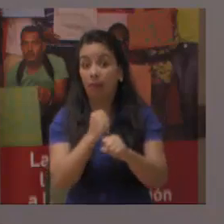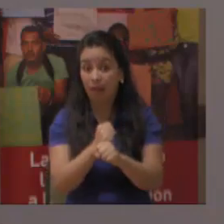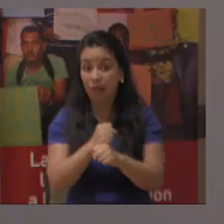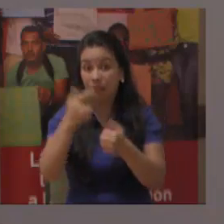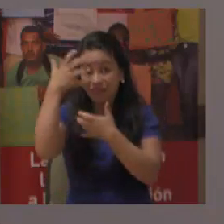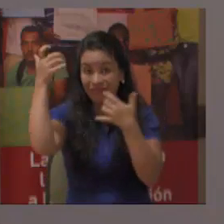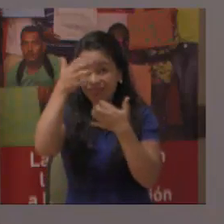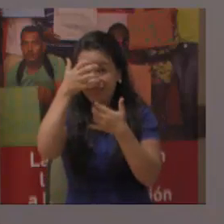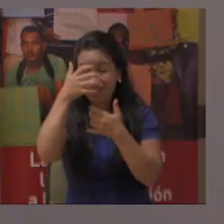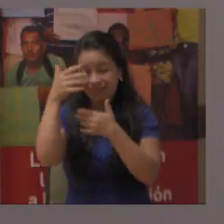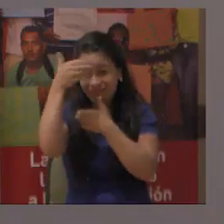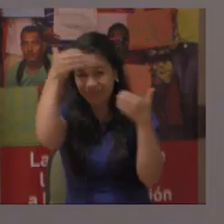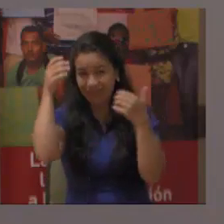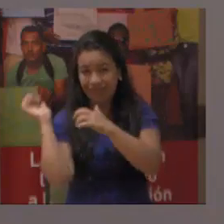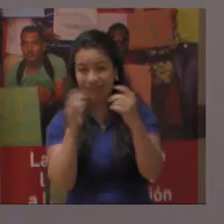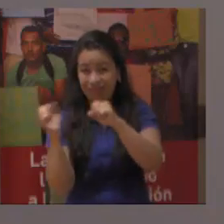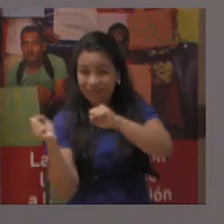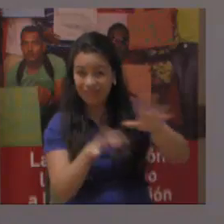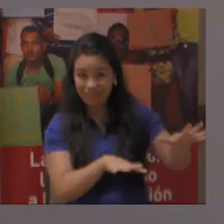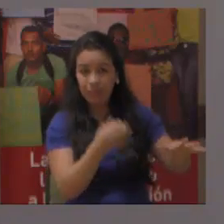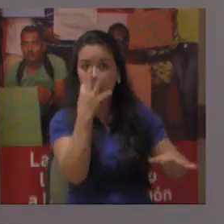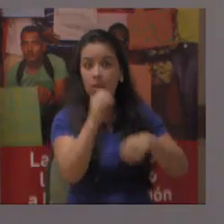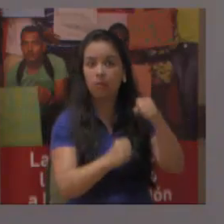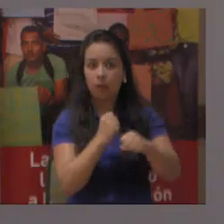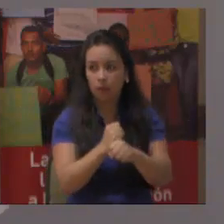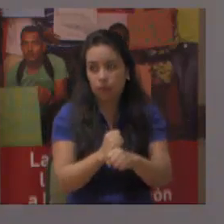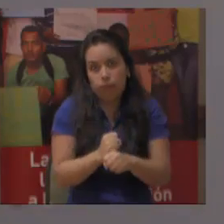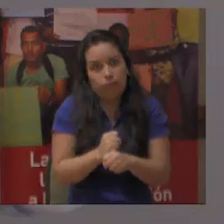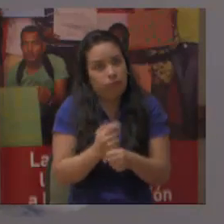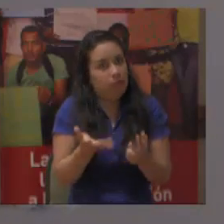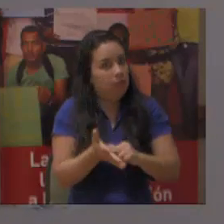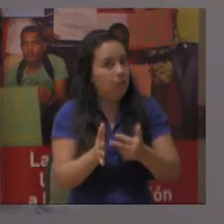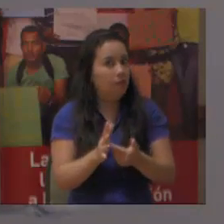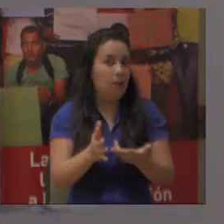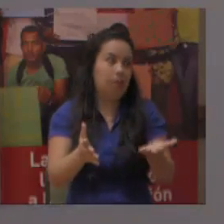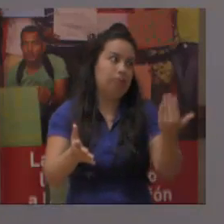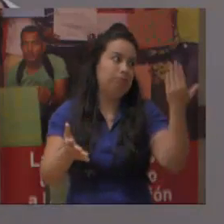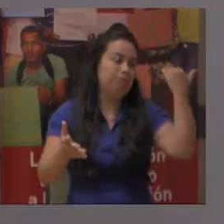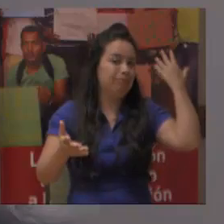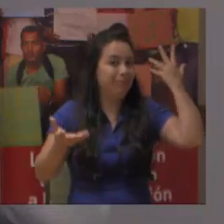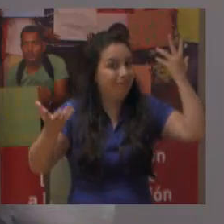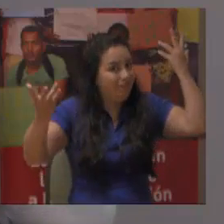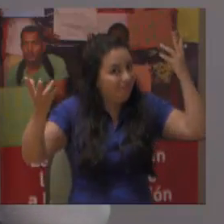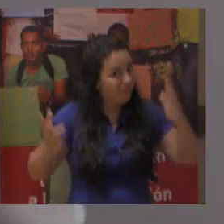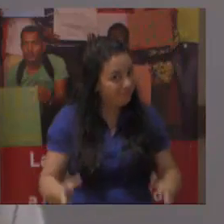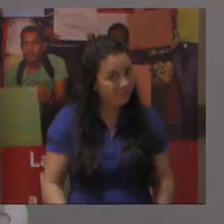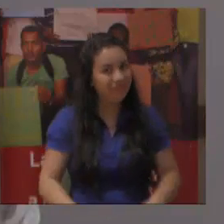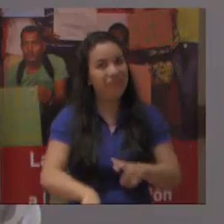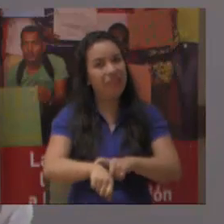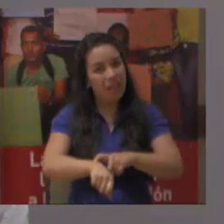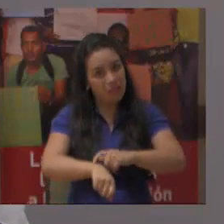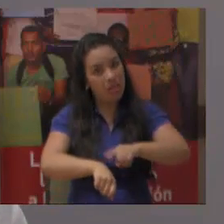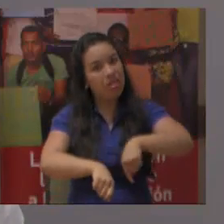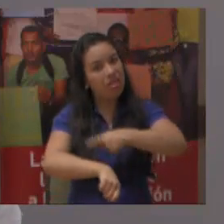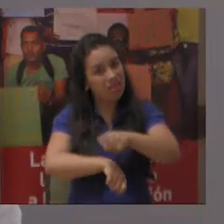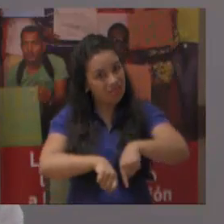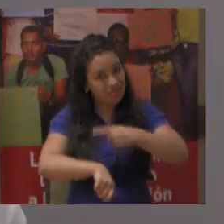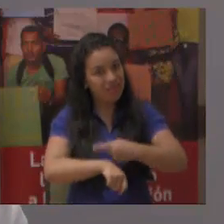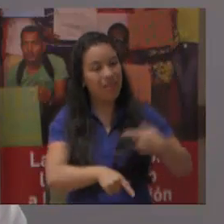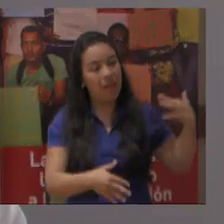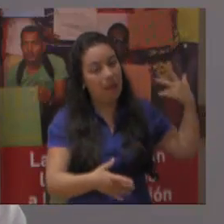desde el 2003 más o menos comenzó. O sea que esto es un proceso de largo aliento.